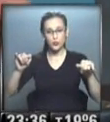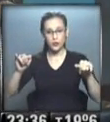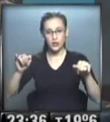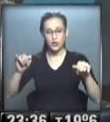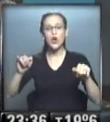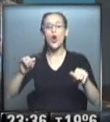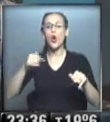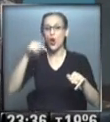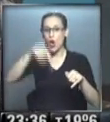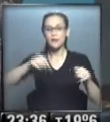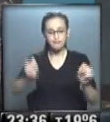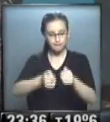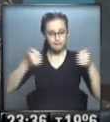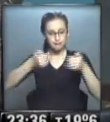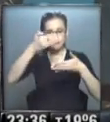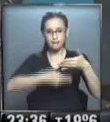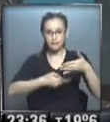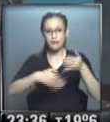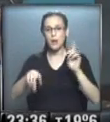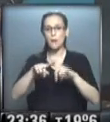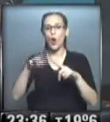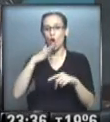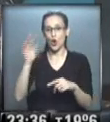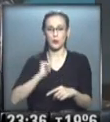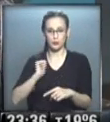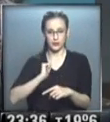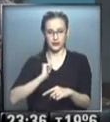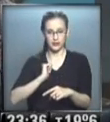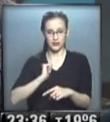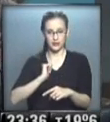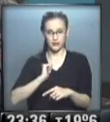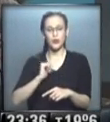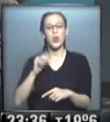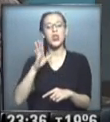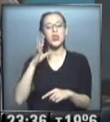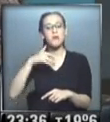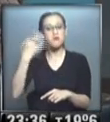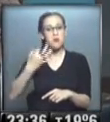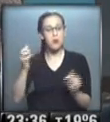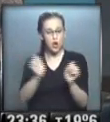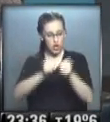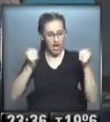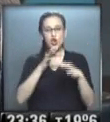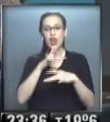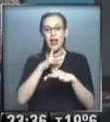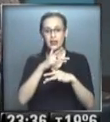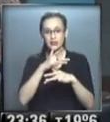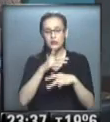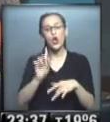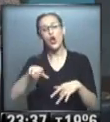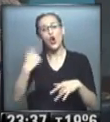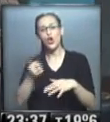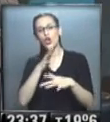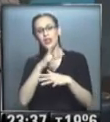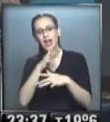justamente recordando el cierre a raíz del golpe de Estado, un excelente diario El Clarín. Y después hay otros pequeños diarios, el diario de